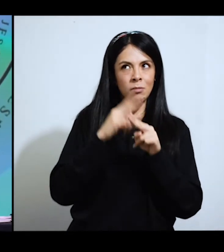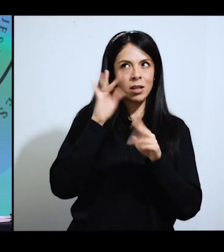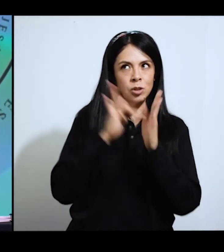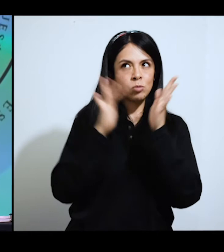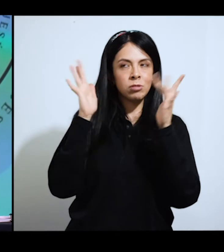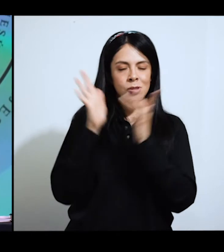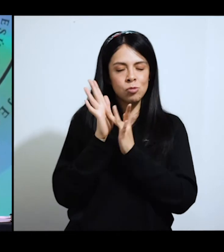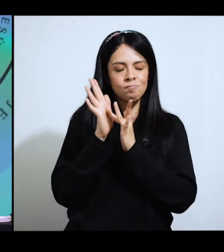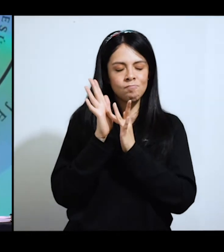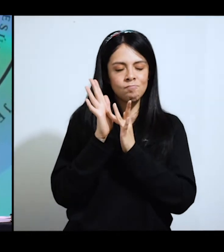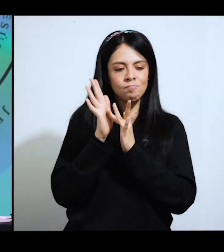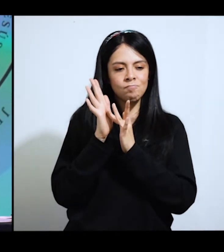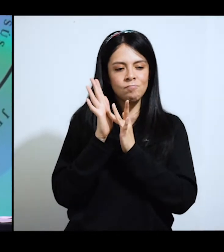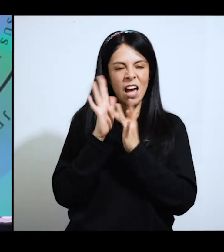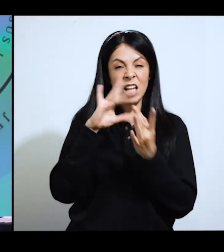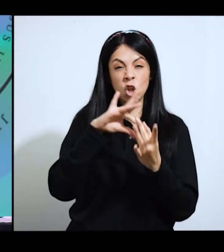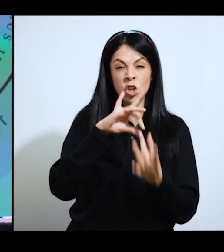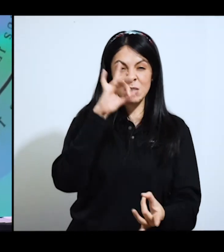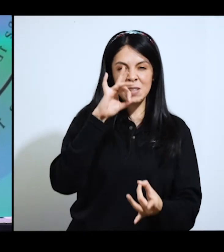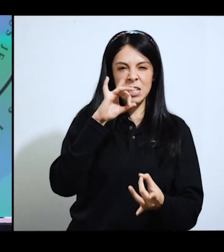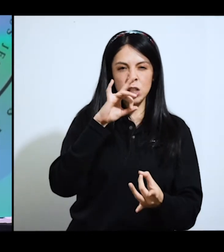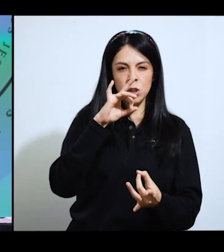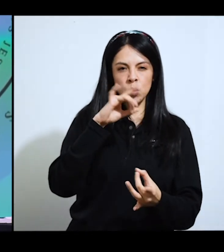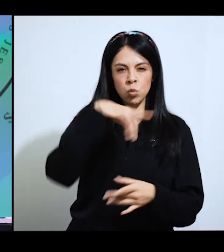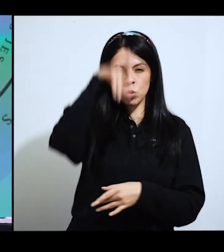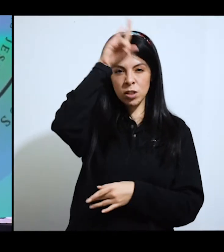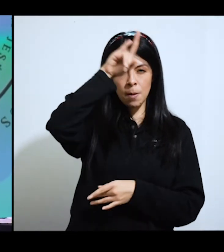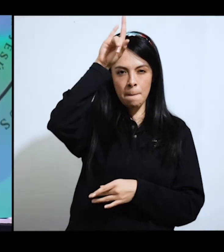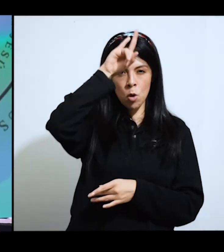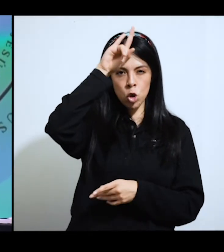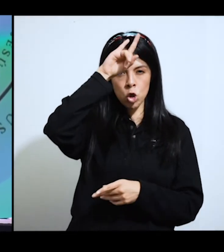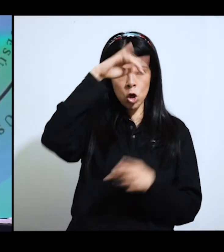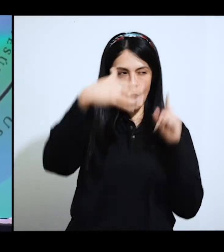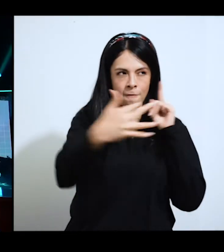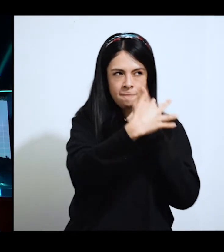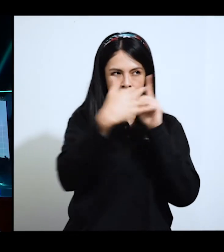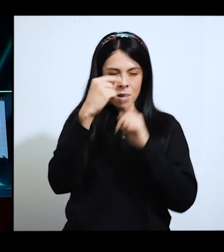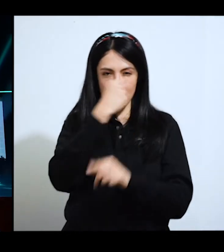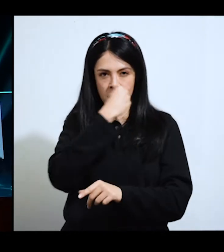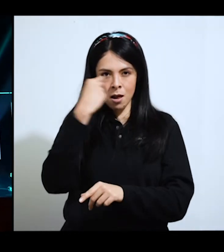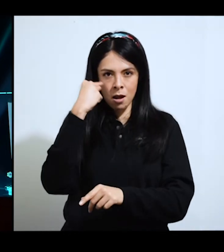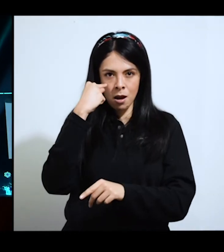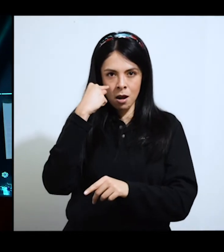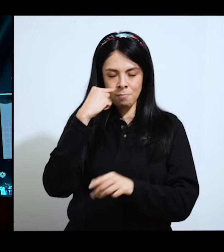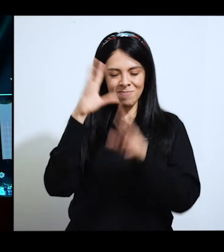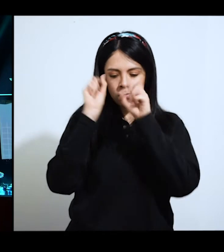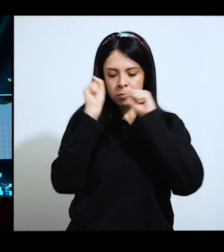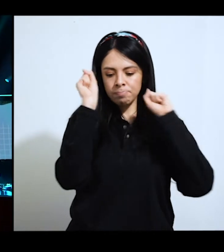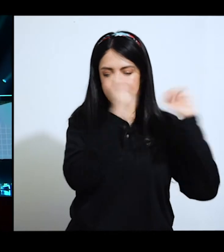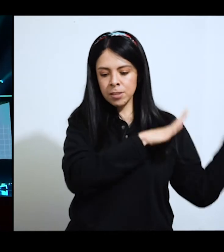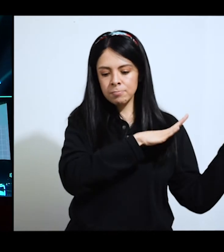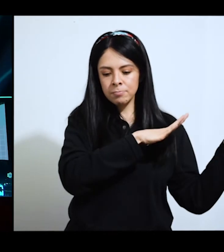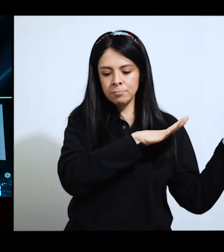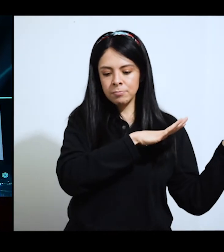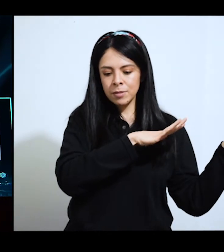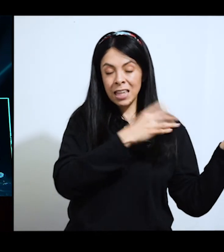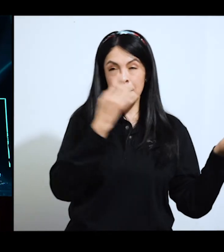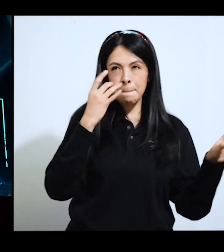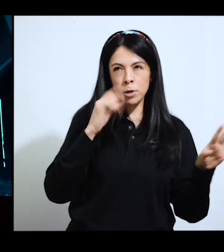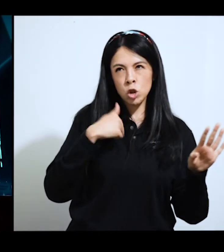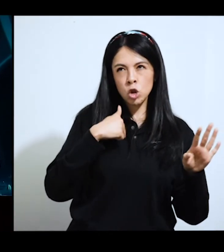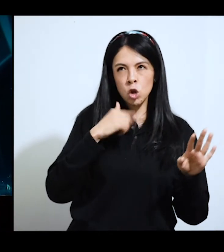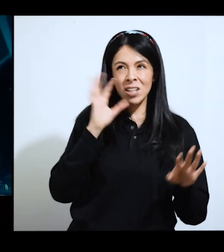espíritu, a todo demonio que está afectando mi mirada, que me está llevando a estar siempre preocupado, que